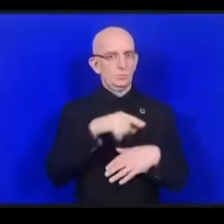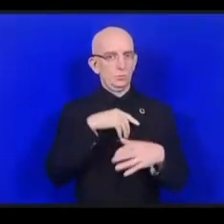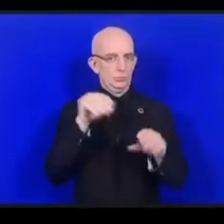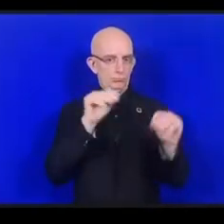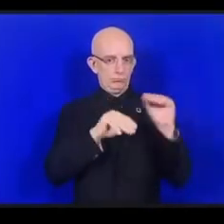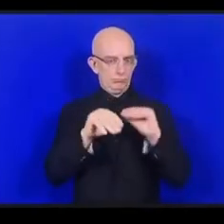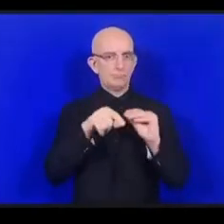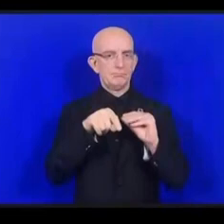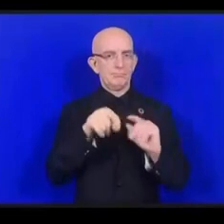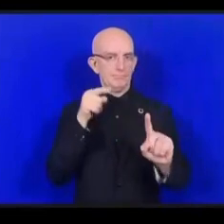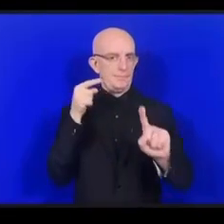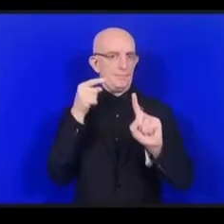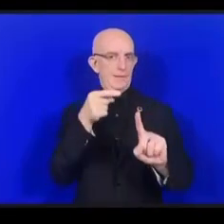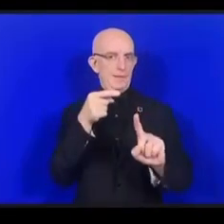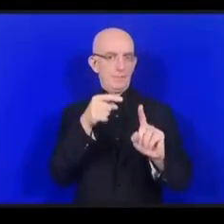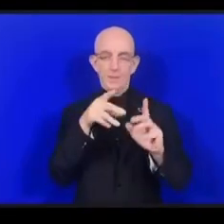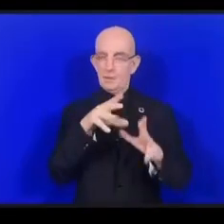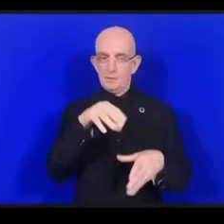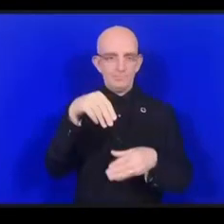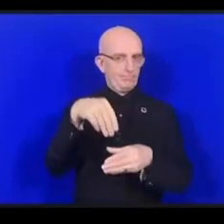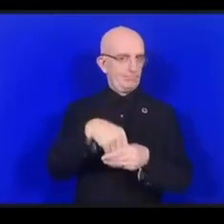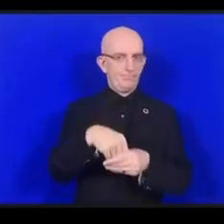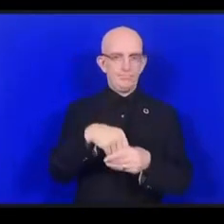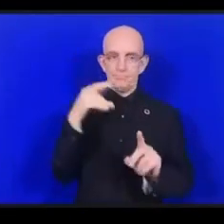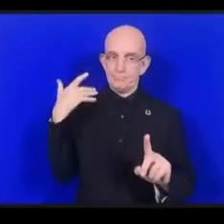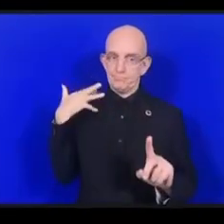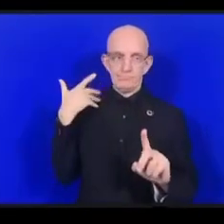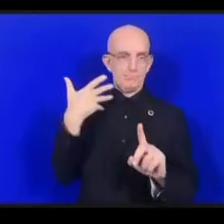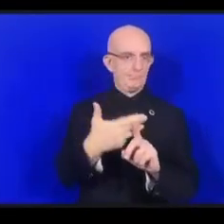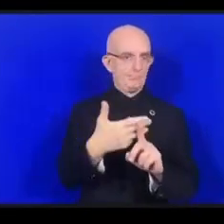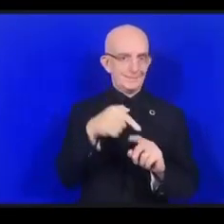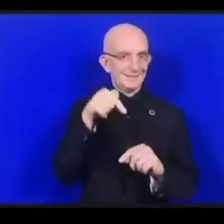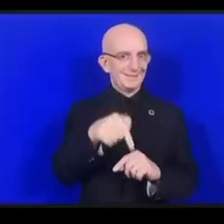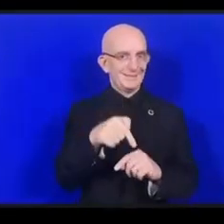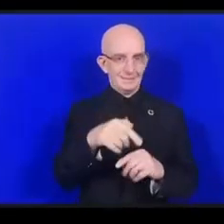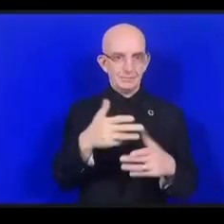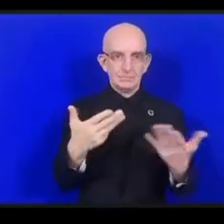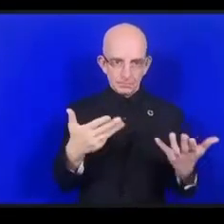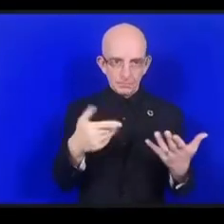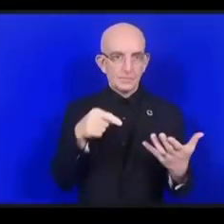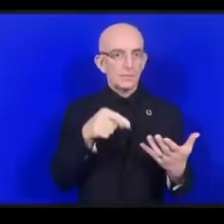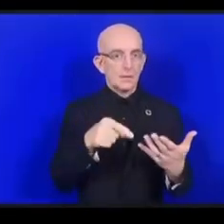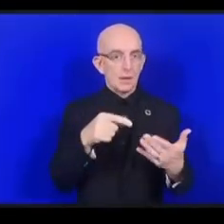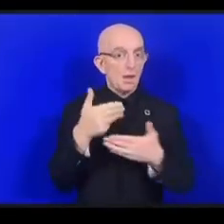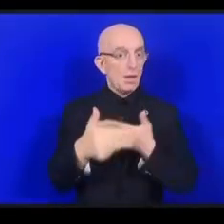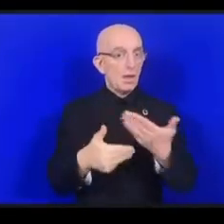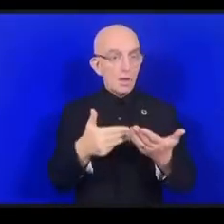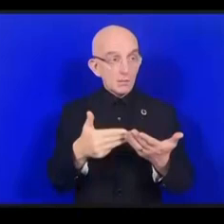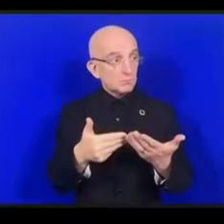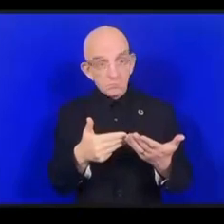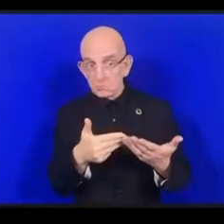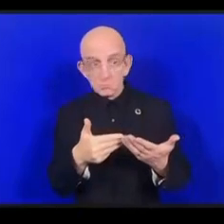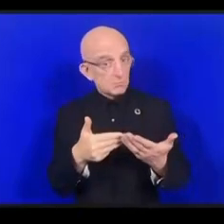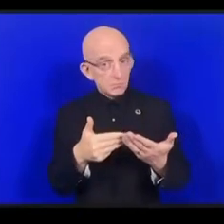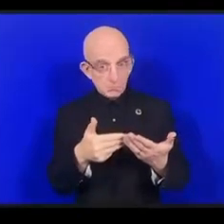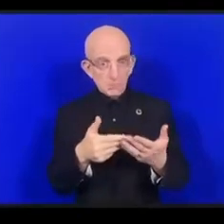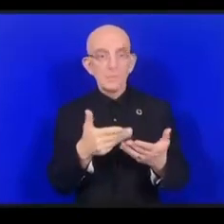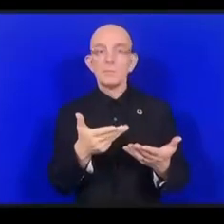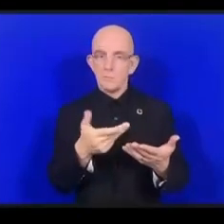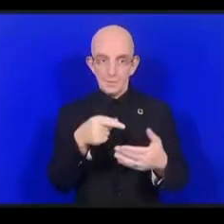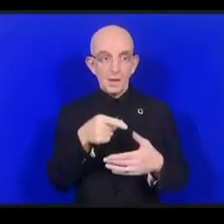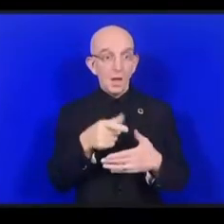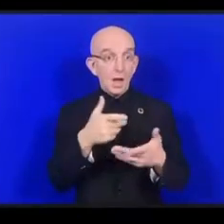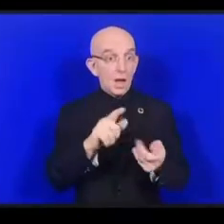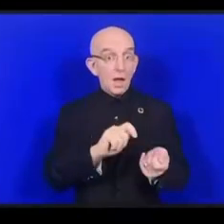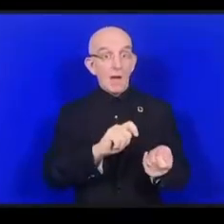ya no sirve o cuyo propósito se ha vuelto obsoleto o dañino sea tratado